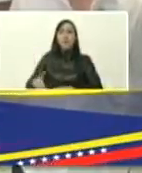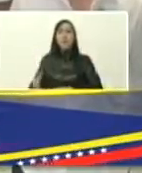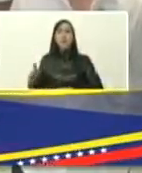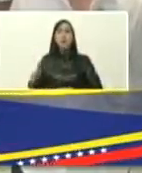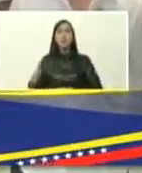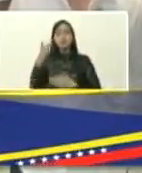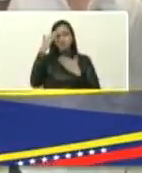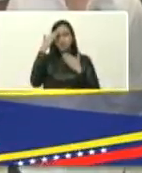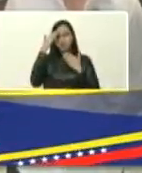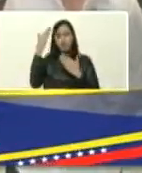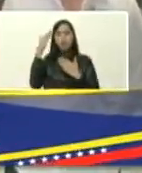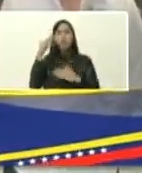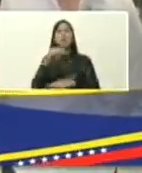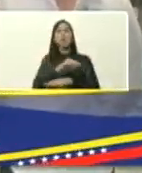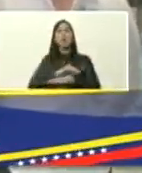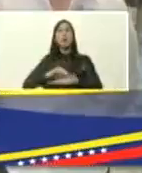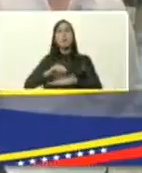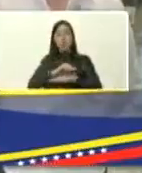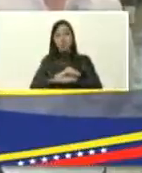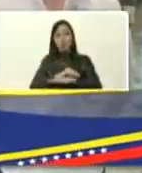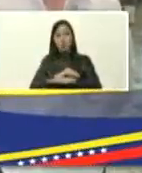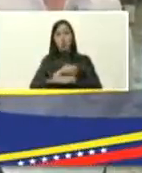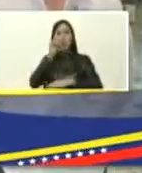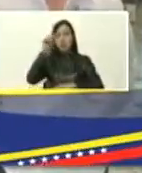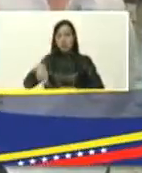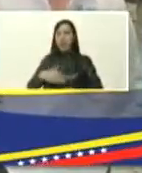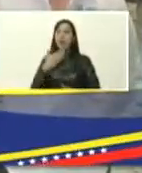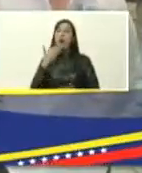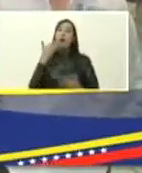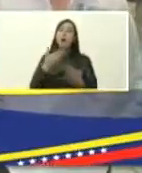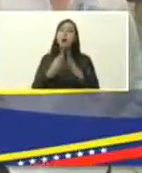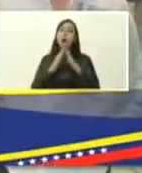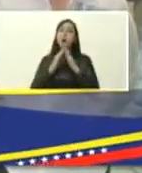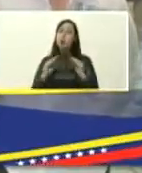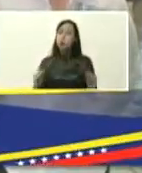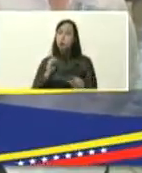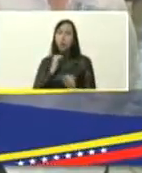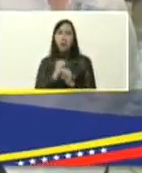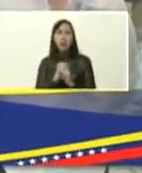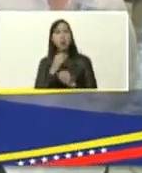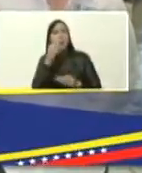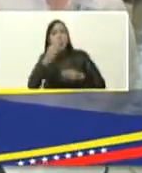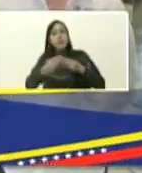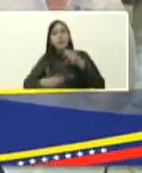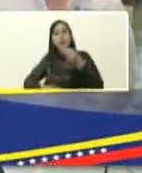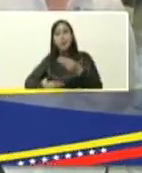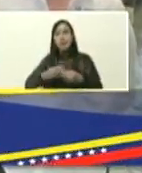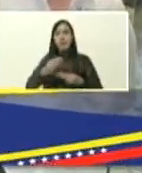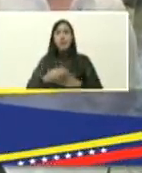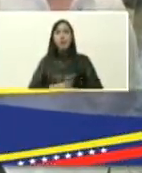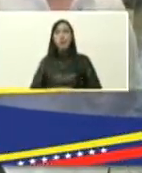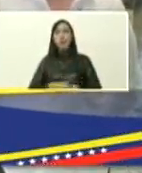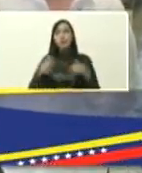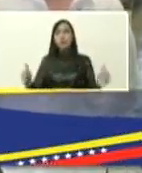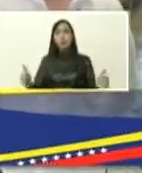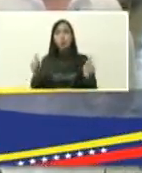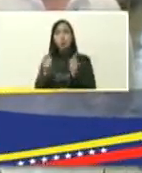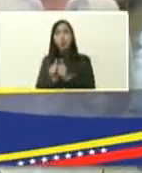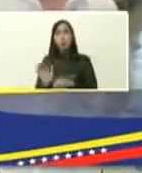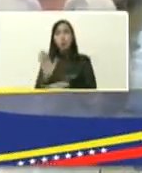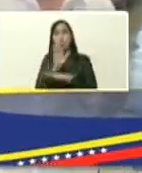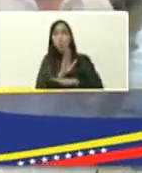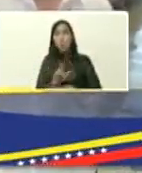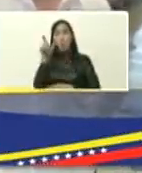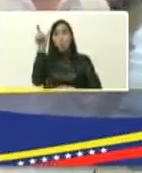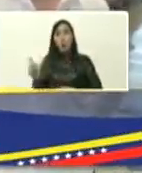saludar al ministro de Pesca y de agradecerle por toda la gestión que ha venido haciendo junto al protector del estado, Dante